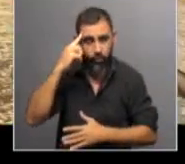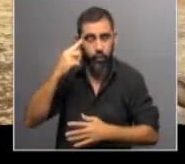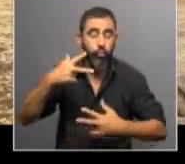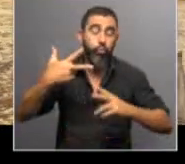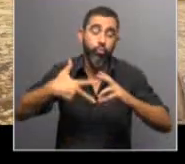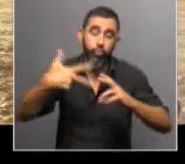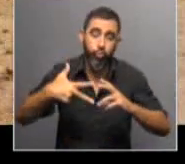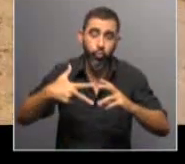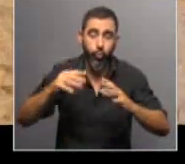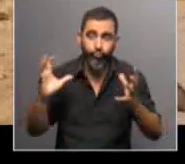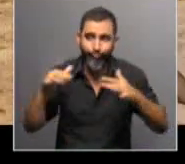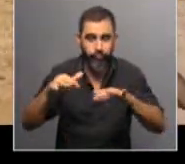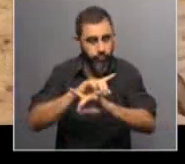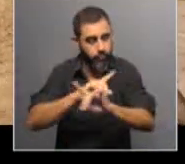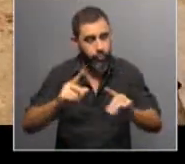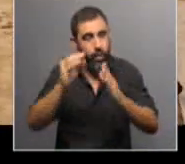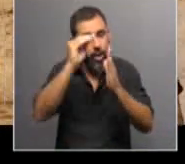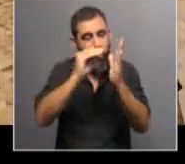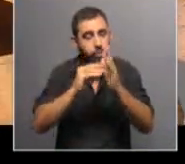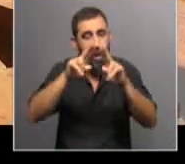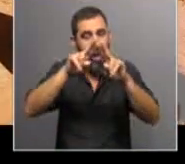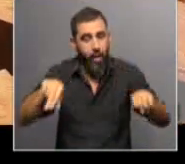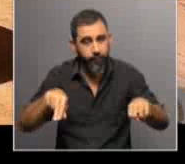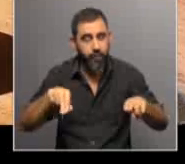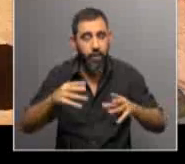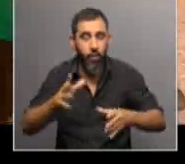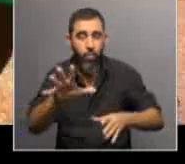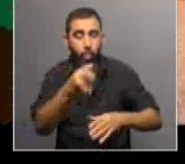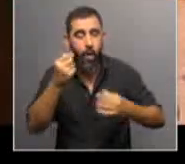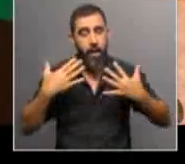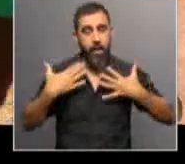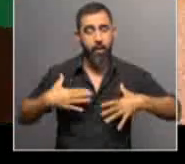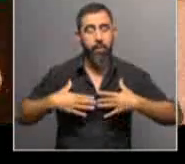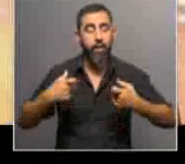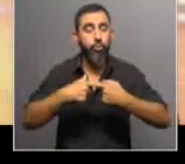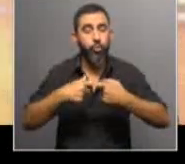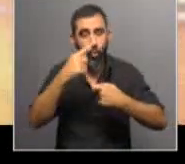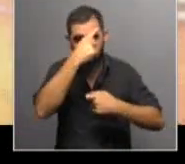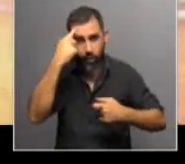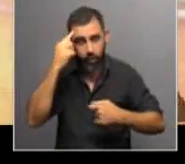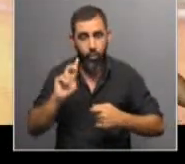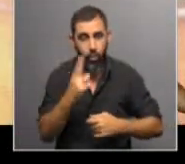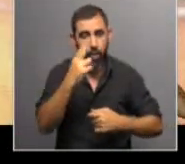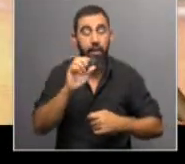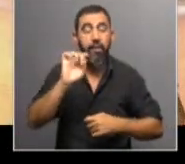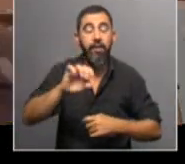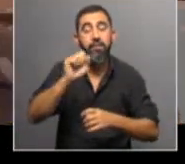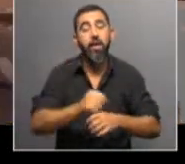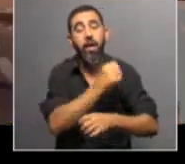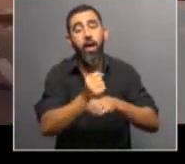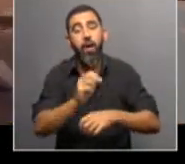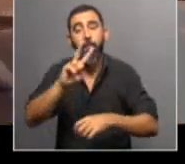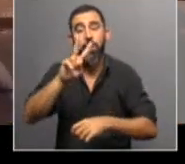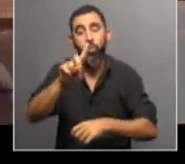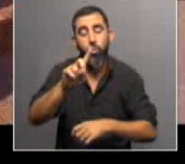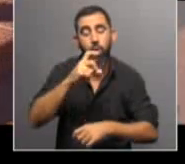y sin aglomeraciones. Inscribite en Habitab y retira tu remera en la Asociación Down del Uruguay. Corre del 15 al 21 de marzo